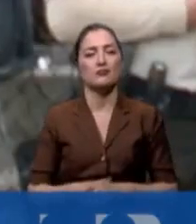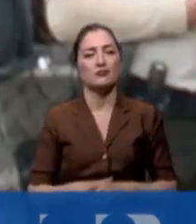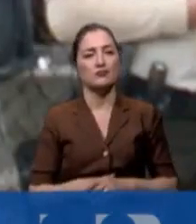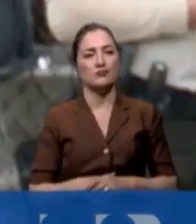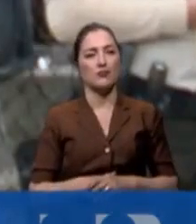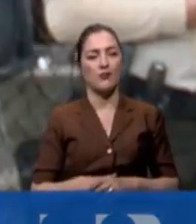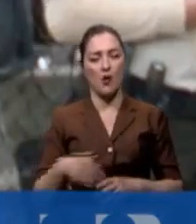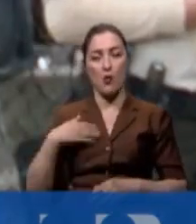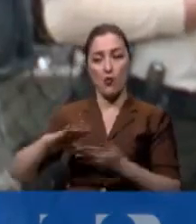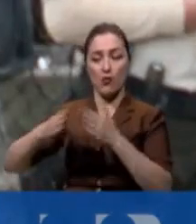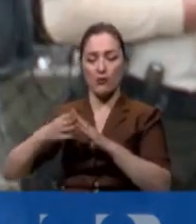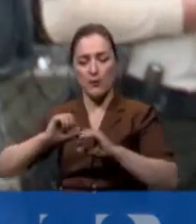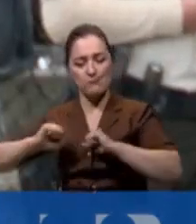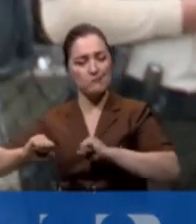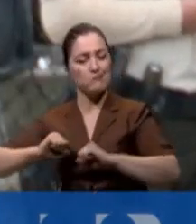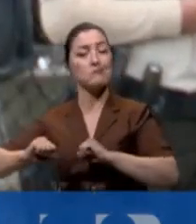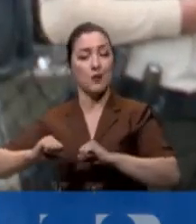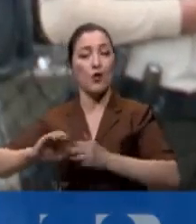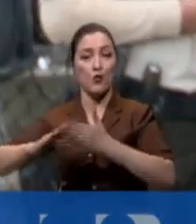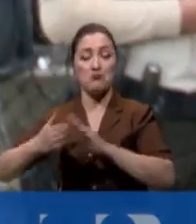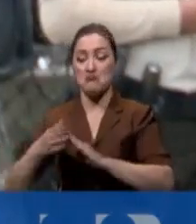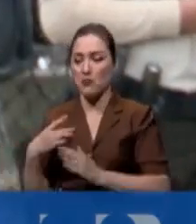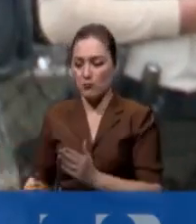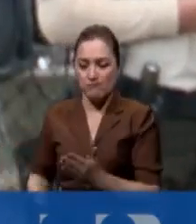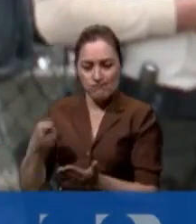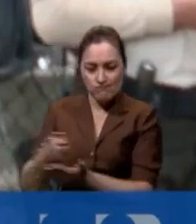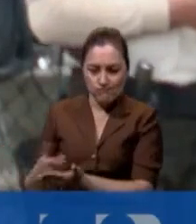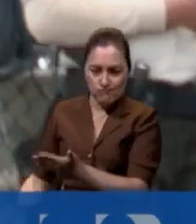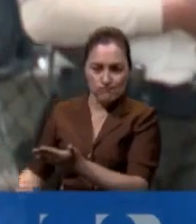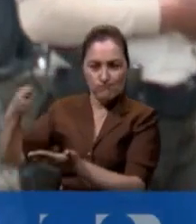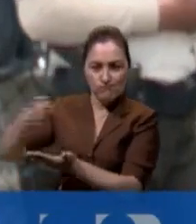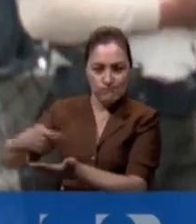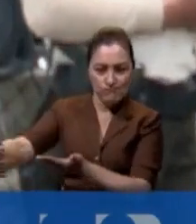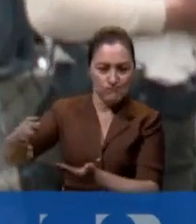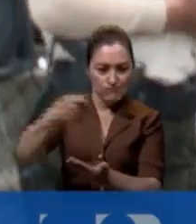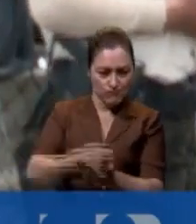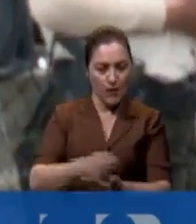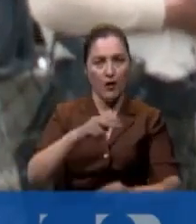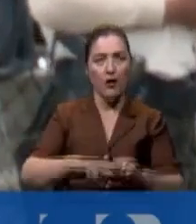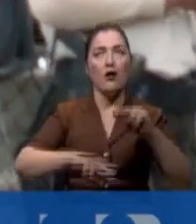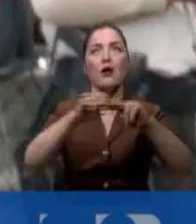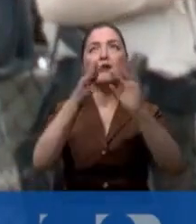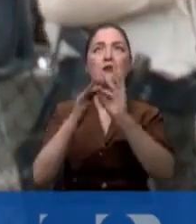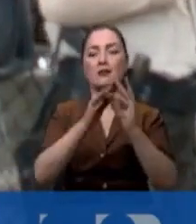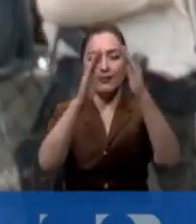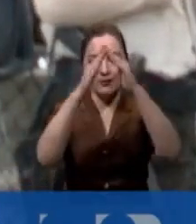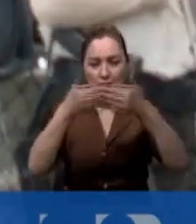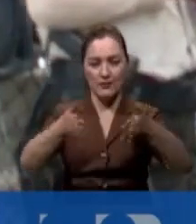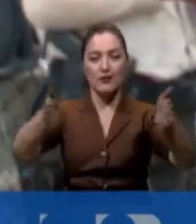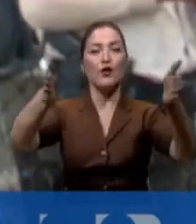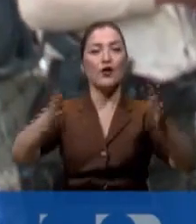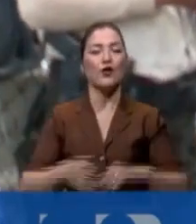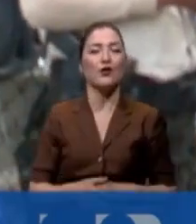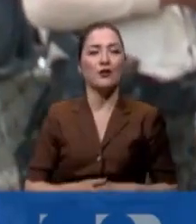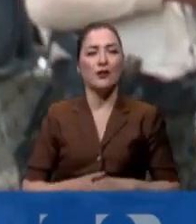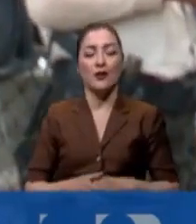una autogestión que se ha realizado a través de la comunidad, quienes han puesto un granito de arena para nuevamente habilitar su UPC. Es